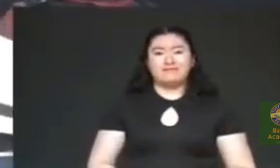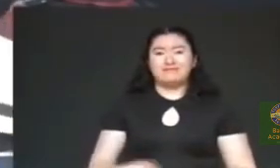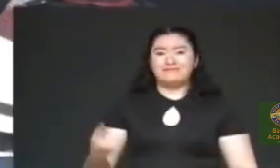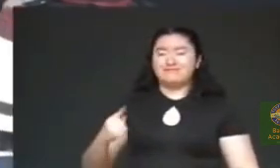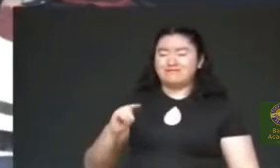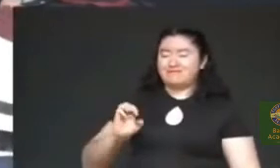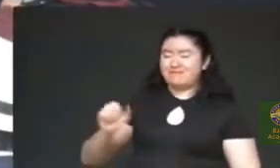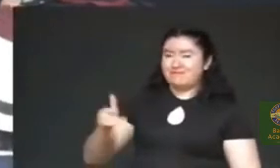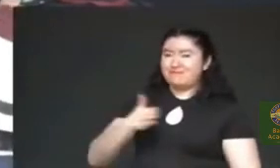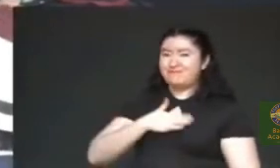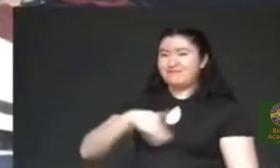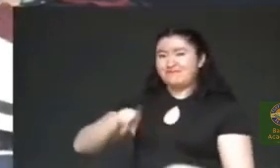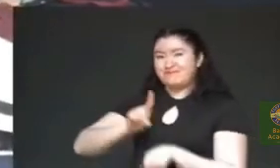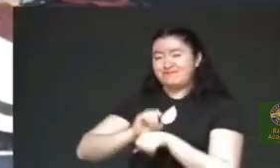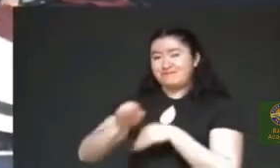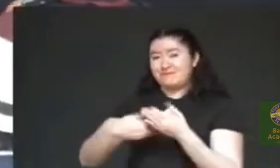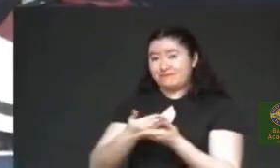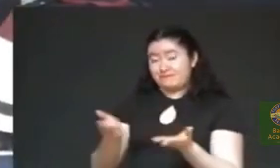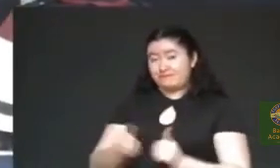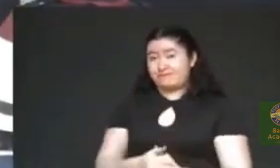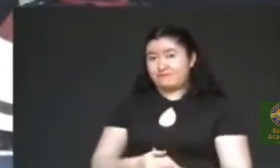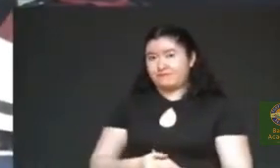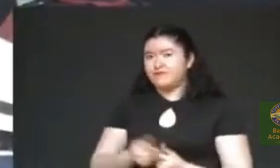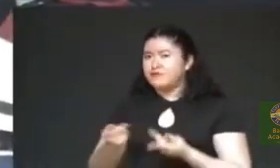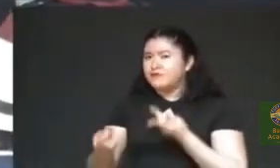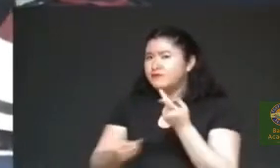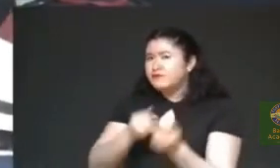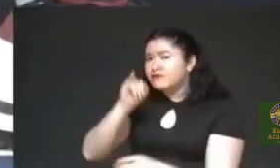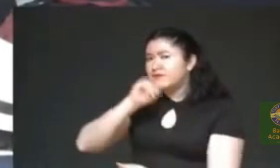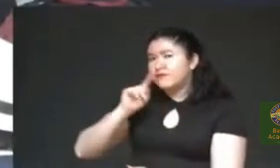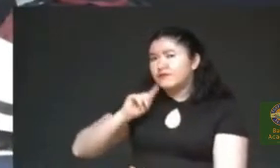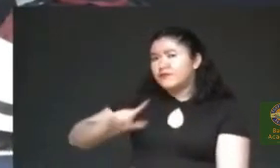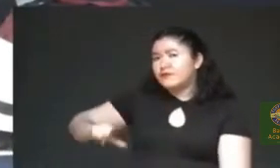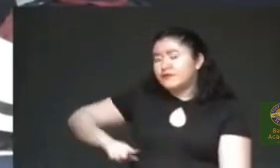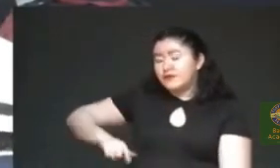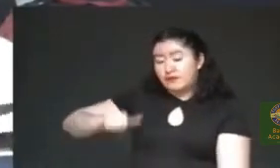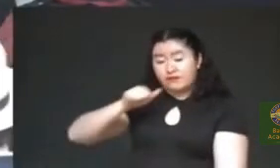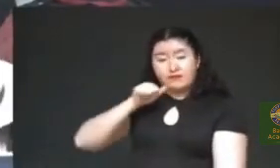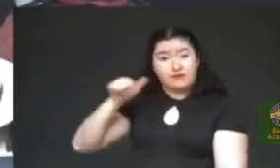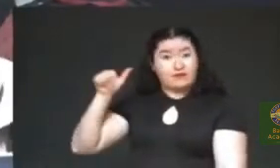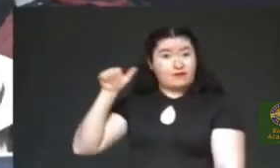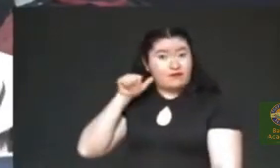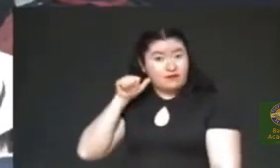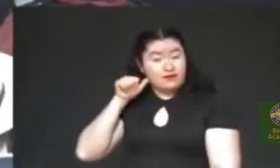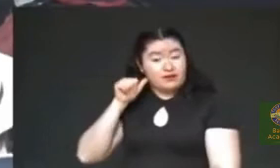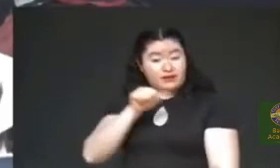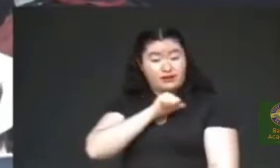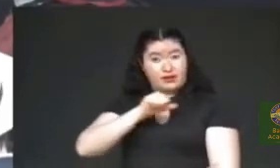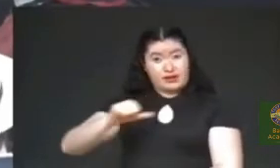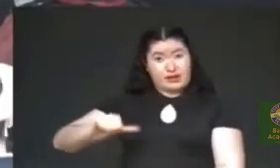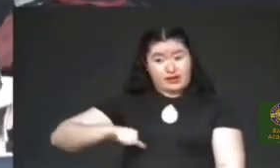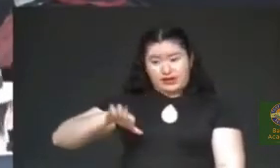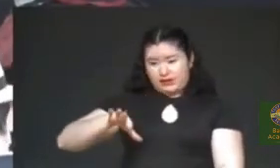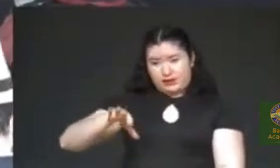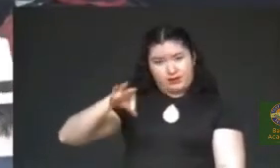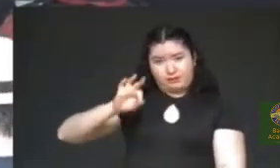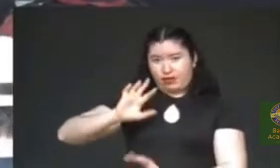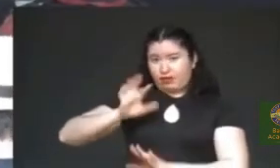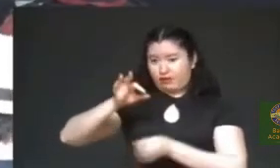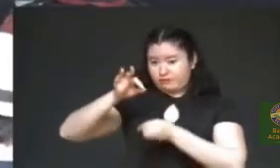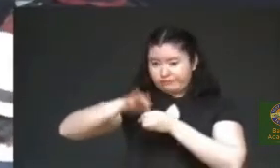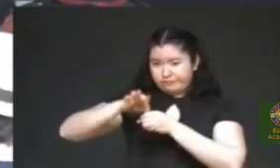a todos. Preguntarle, jefa de gobierno, el día de ayer, pues los alcaldes electos nuevamente hicieron un pronunciamiento, de hecho anunciaron